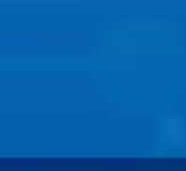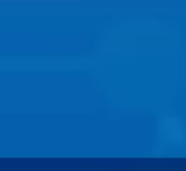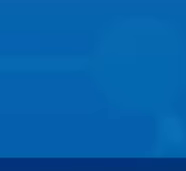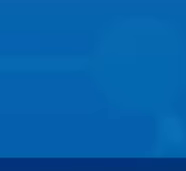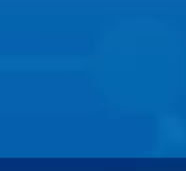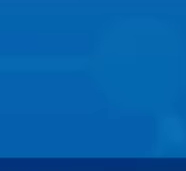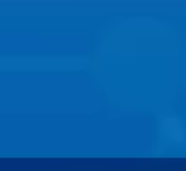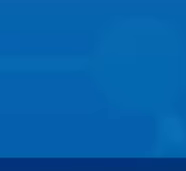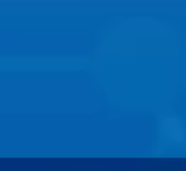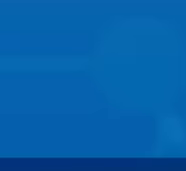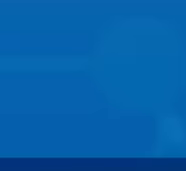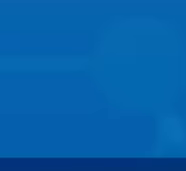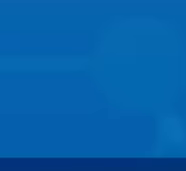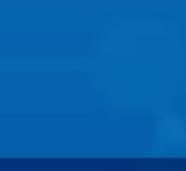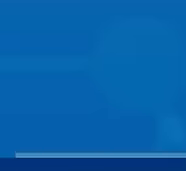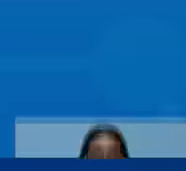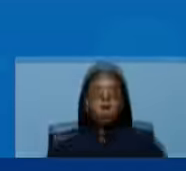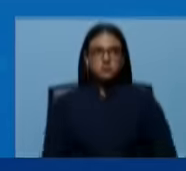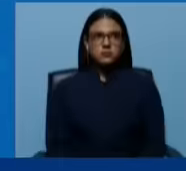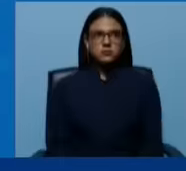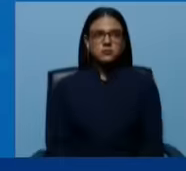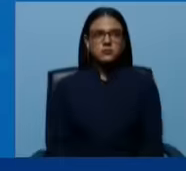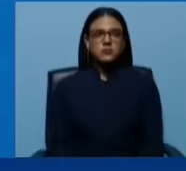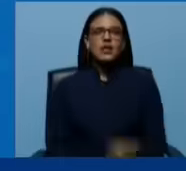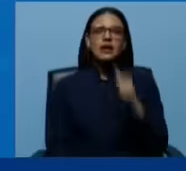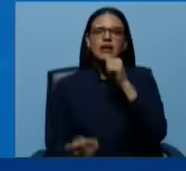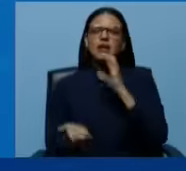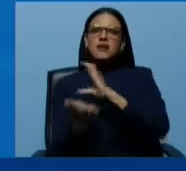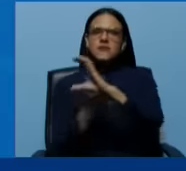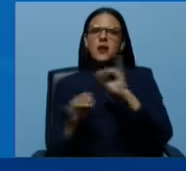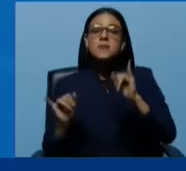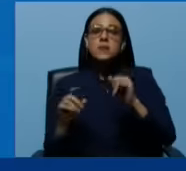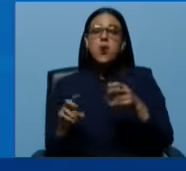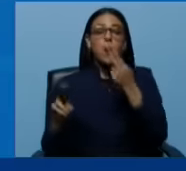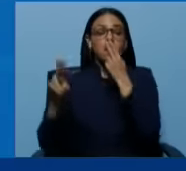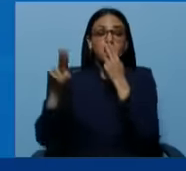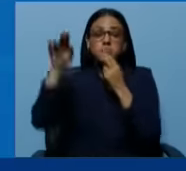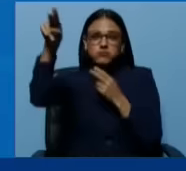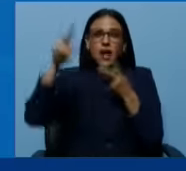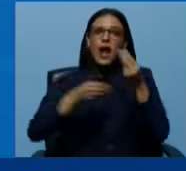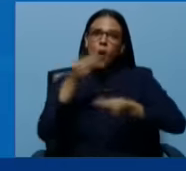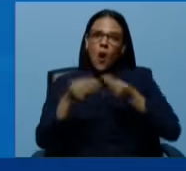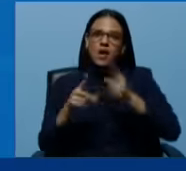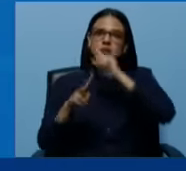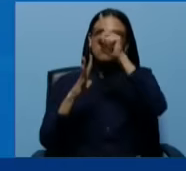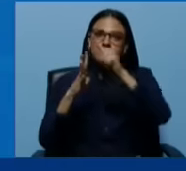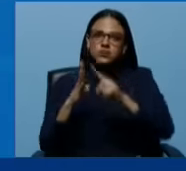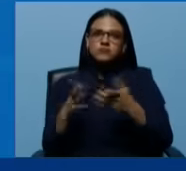¿Quiénes financiaron, como decía el presidente Daniel Ortega, a Hitler, a Mussolini?